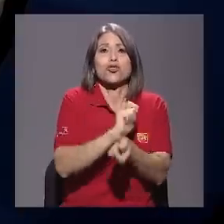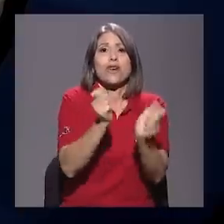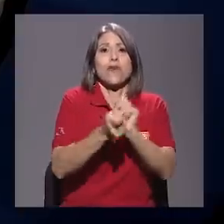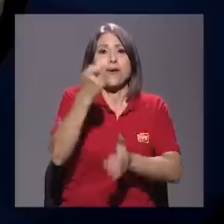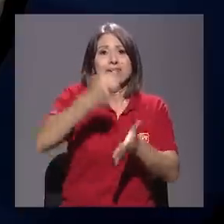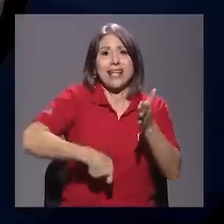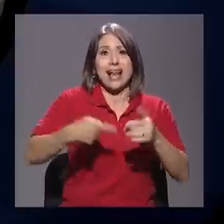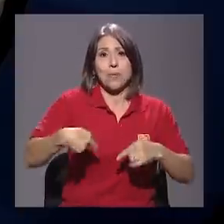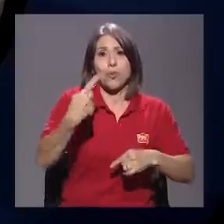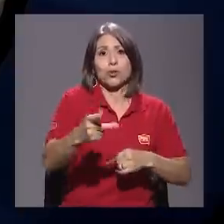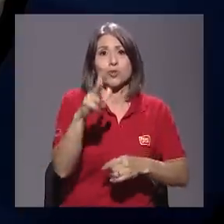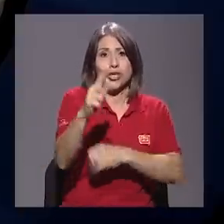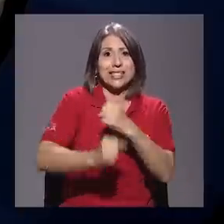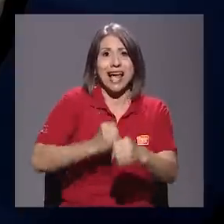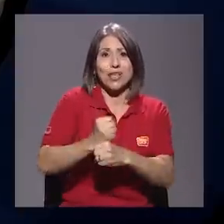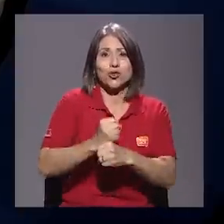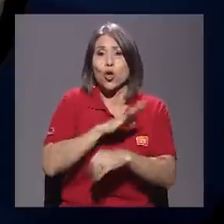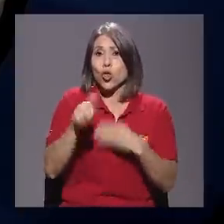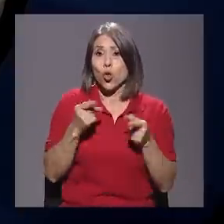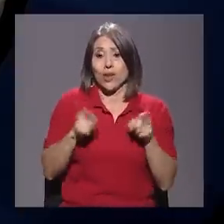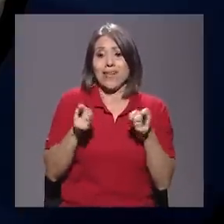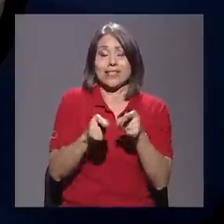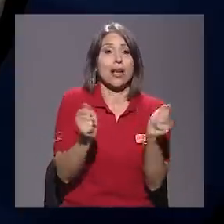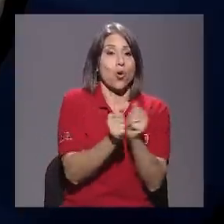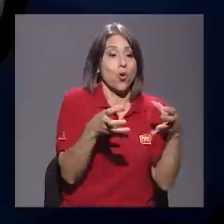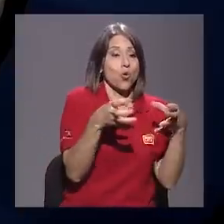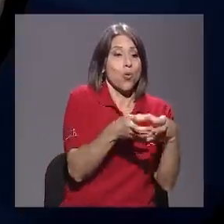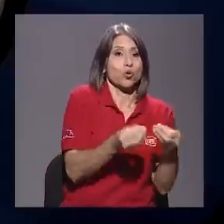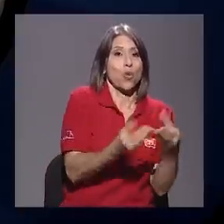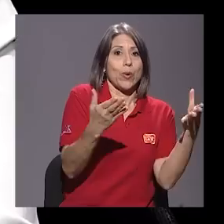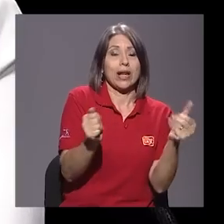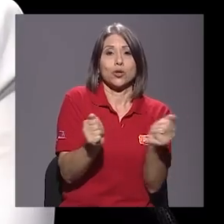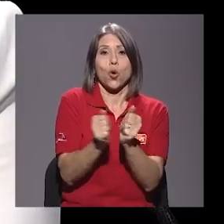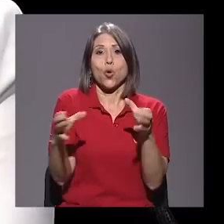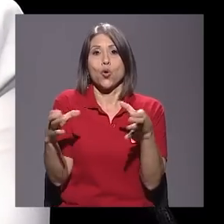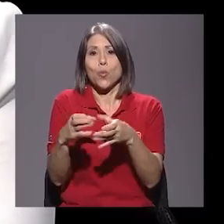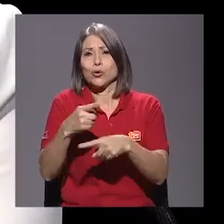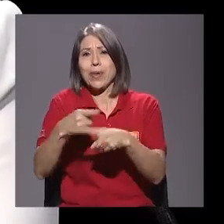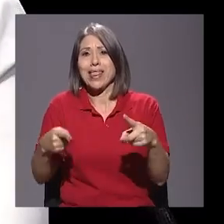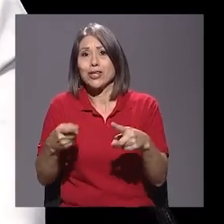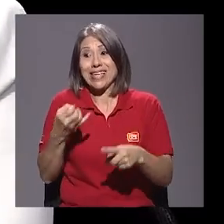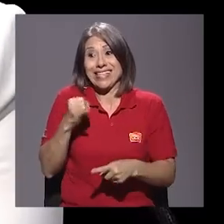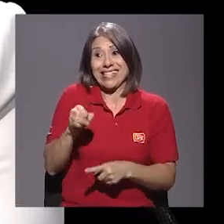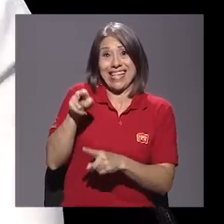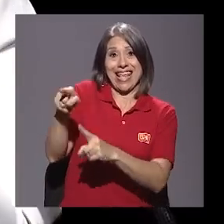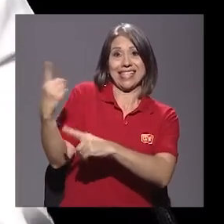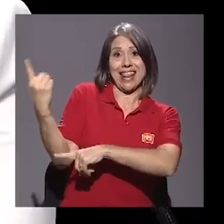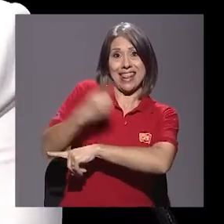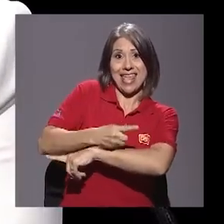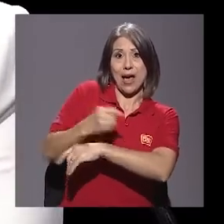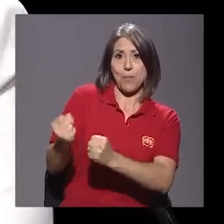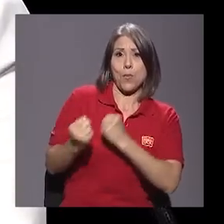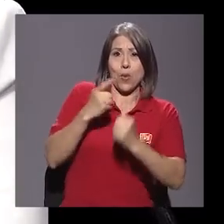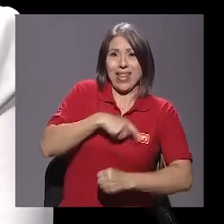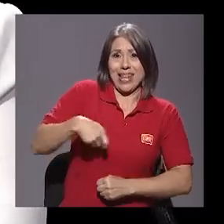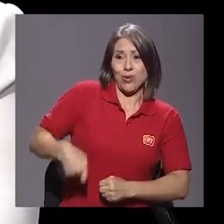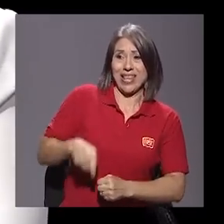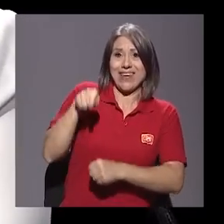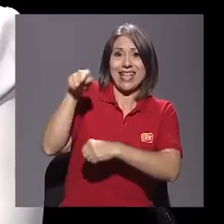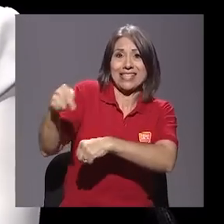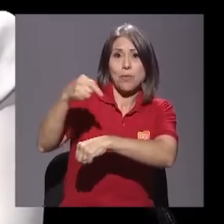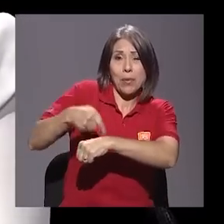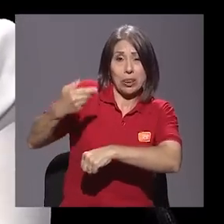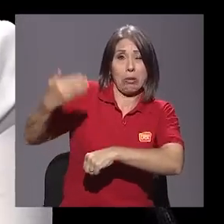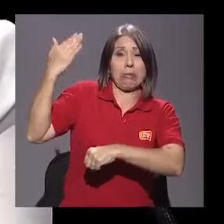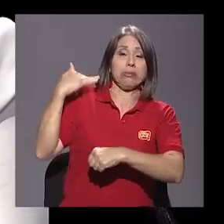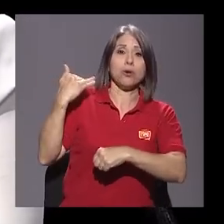fiscal de los siguientes 3 años y todos sus costos para los sectores populares y medios, si el Poder Ejecutivo ese día, en ese momento, hubiese